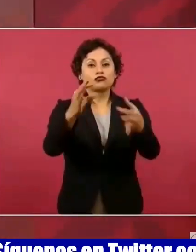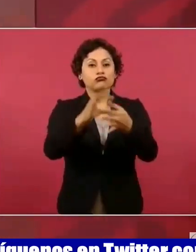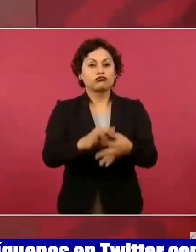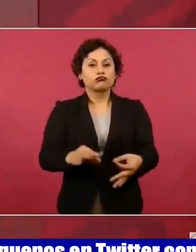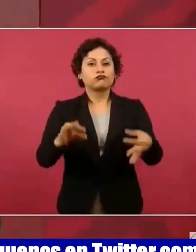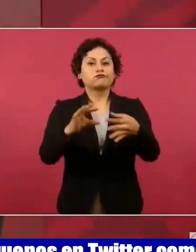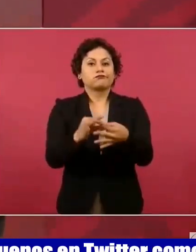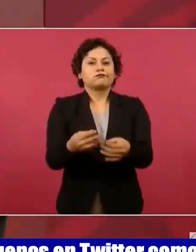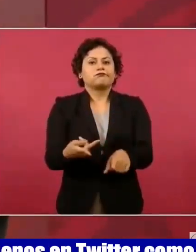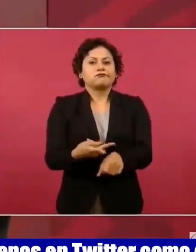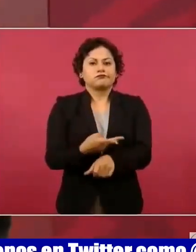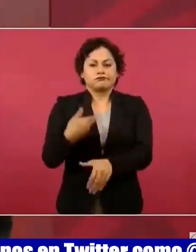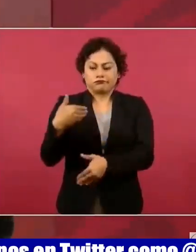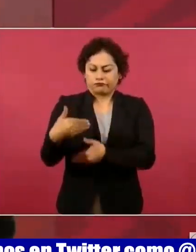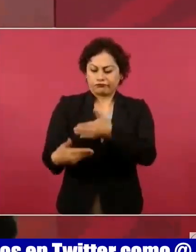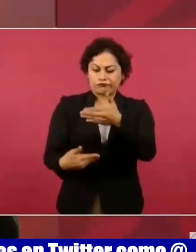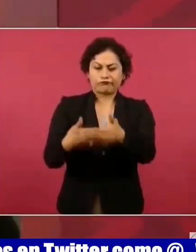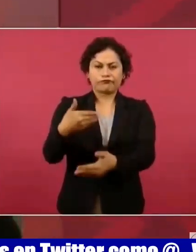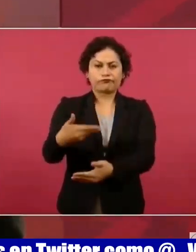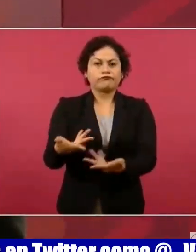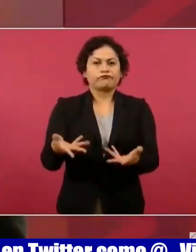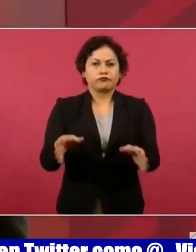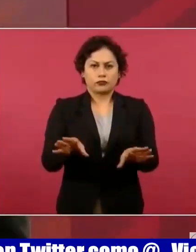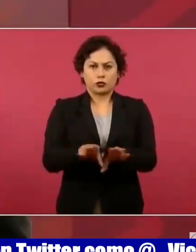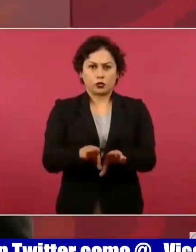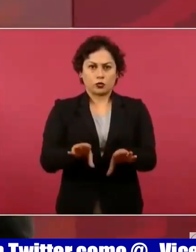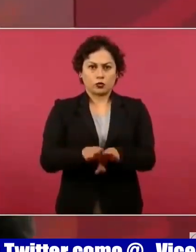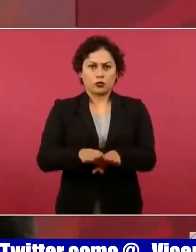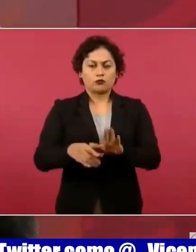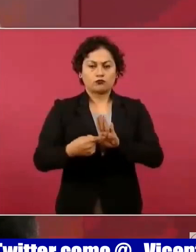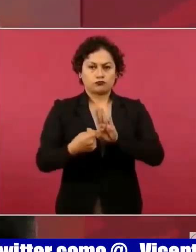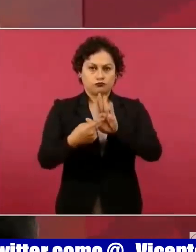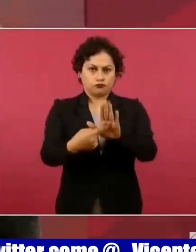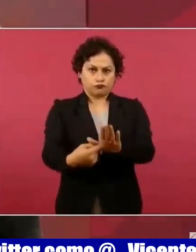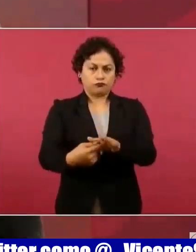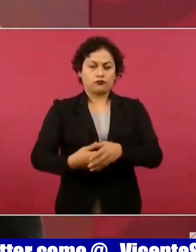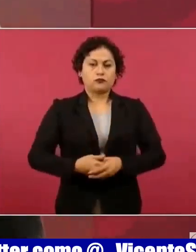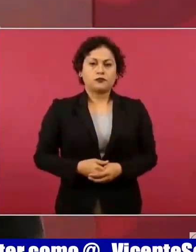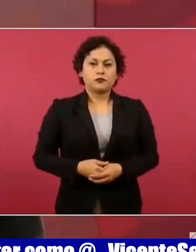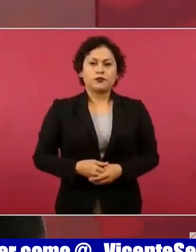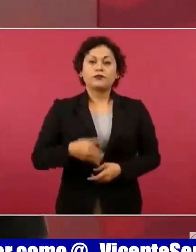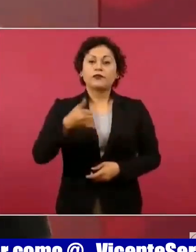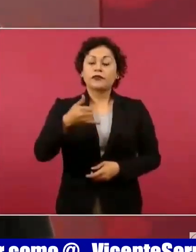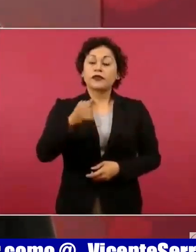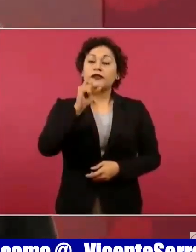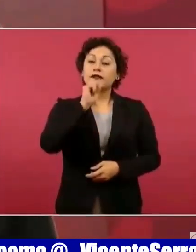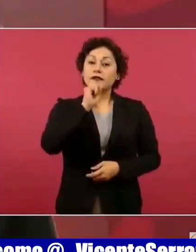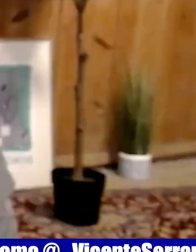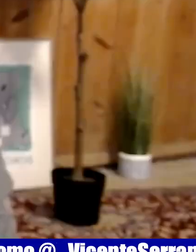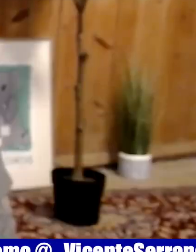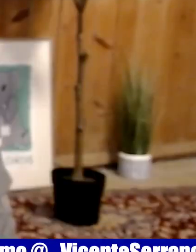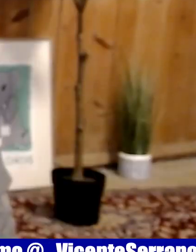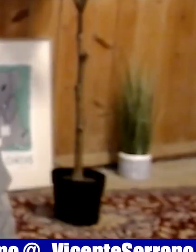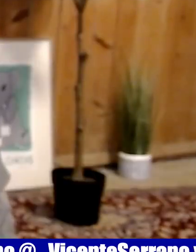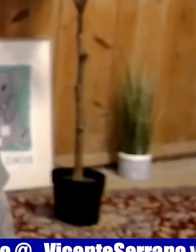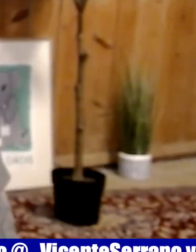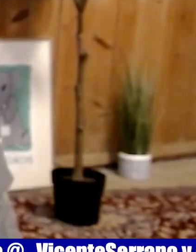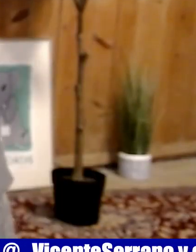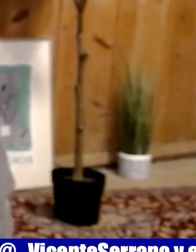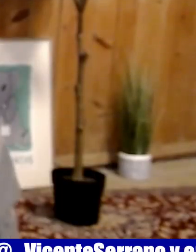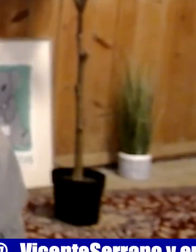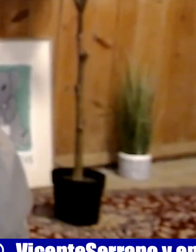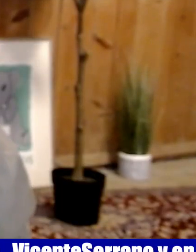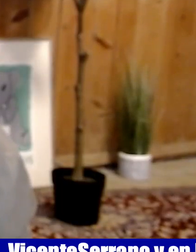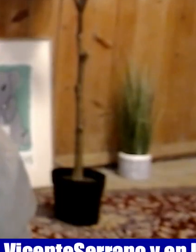importante que lo podamos comentar aquí, aquí en Sin Censura. Y